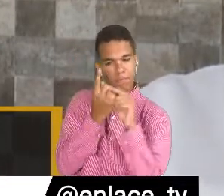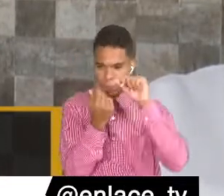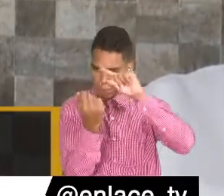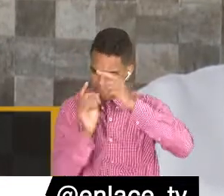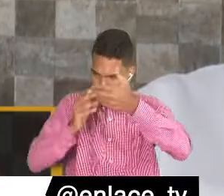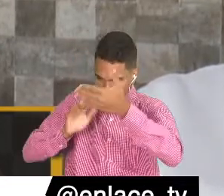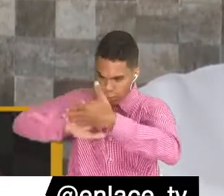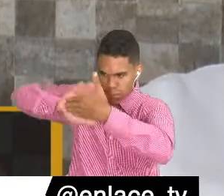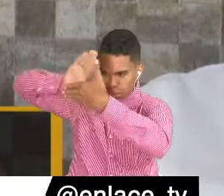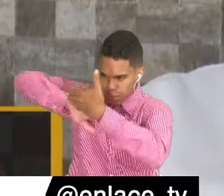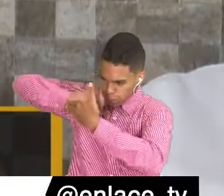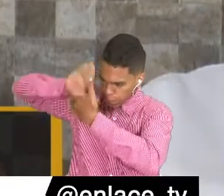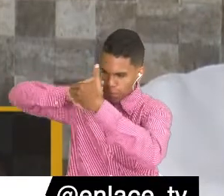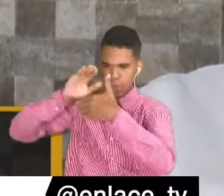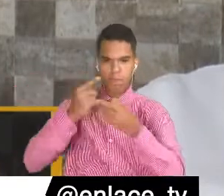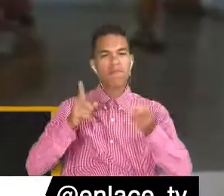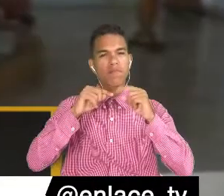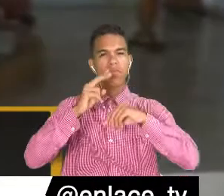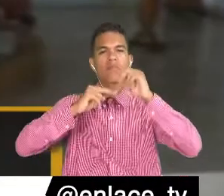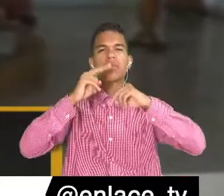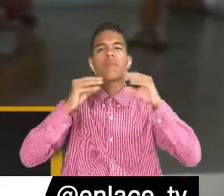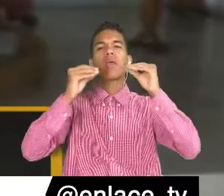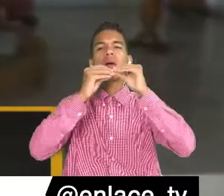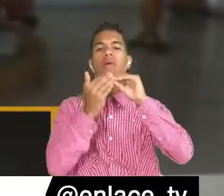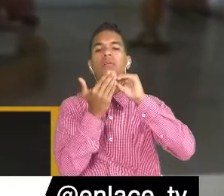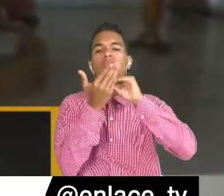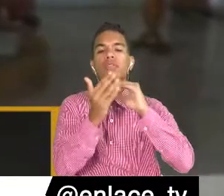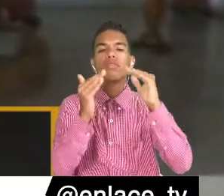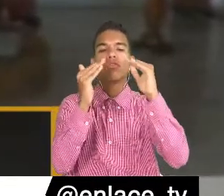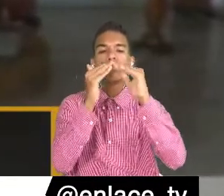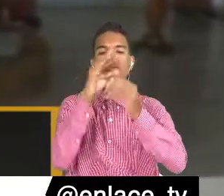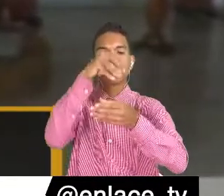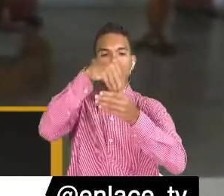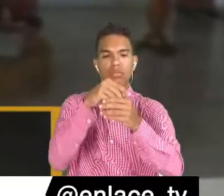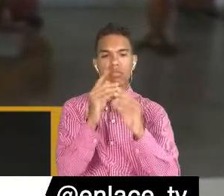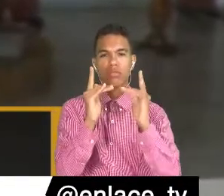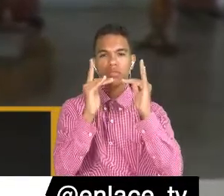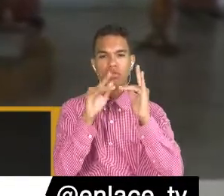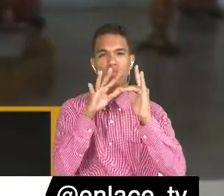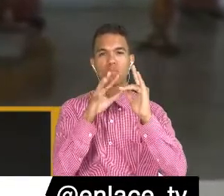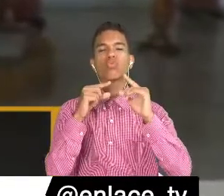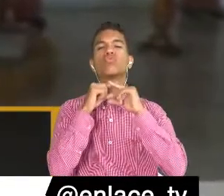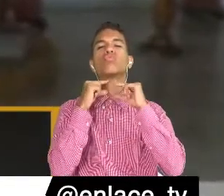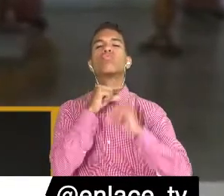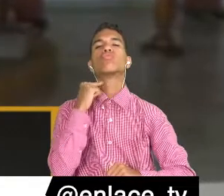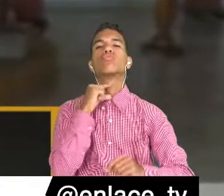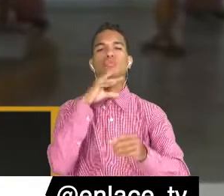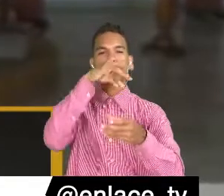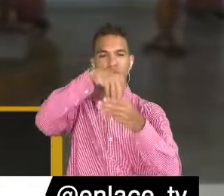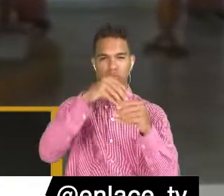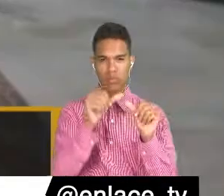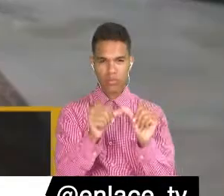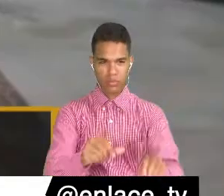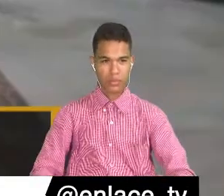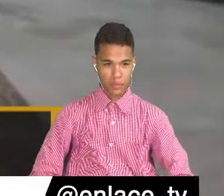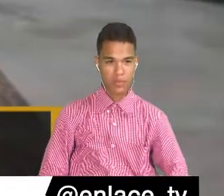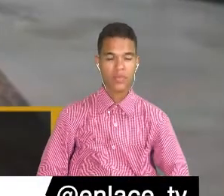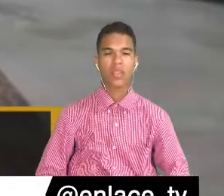sanear y poder también construir una casa o una habitación para poder el sacerdote vivir ahí. La capilla está ubicada en el barrio San Pedro Claver,